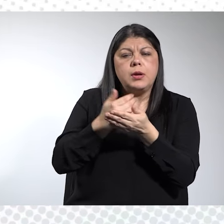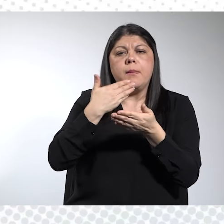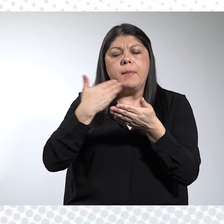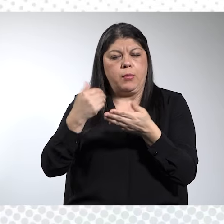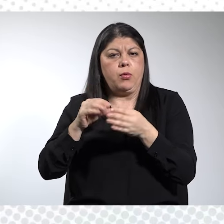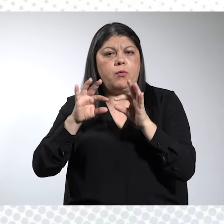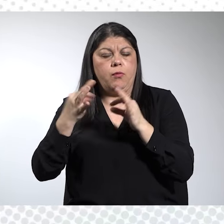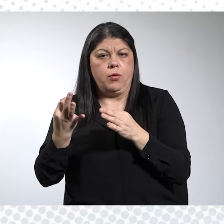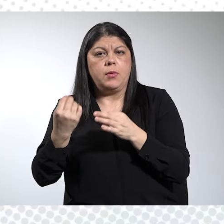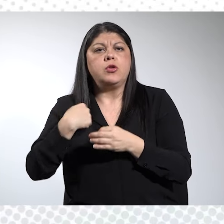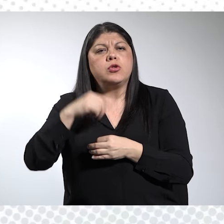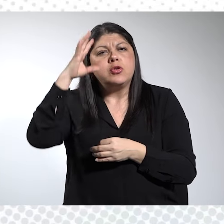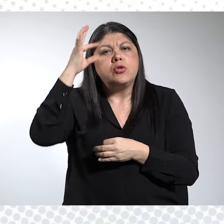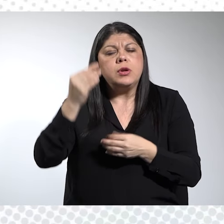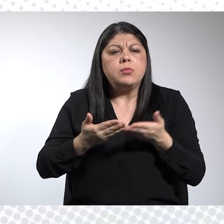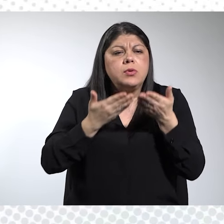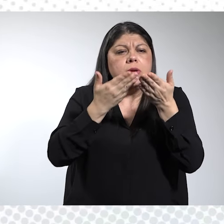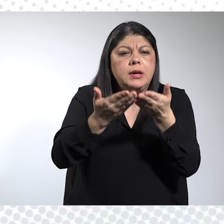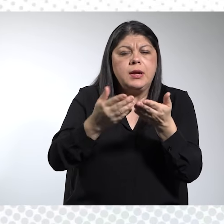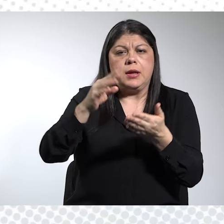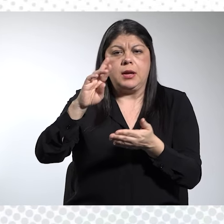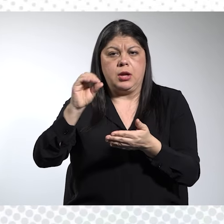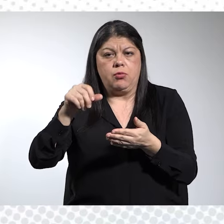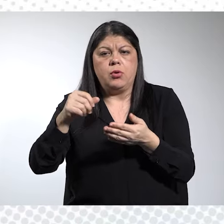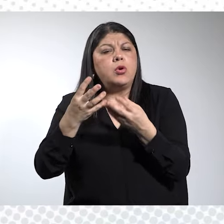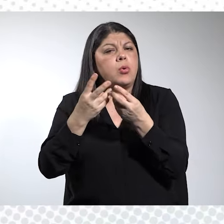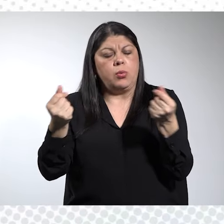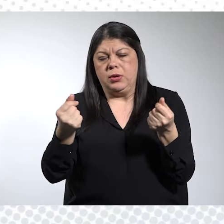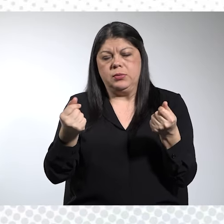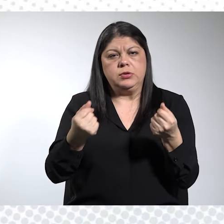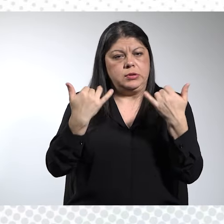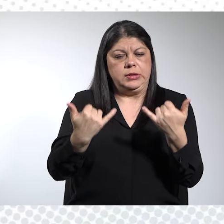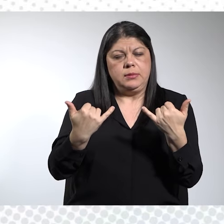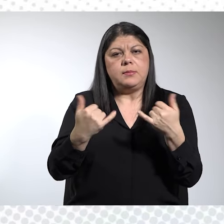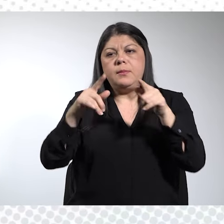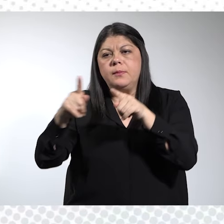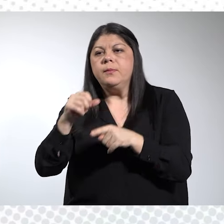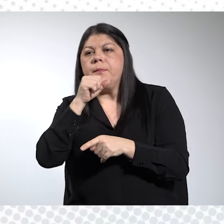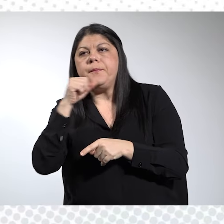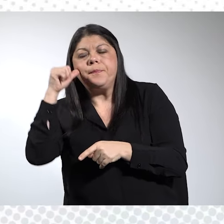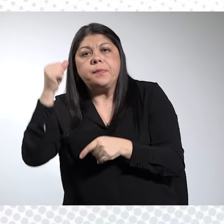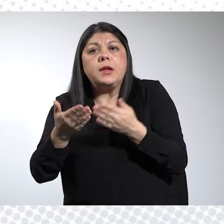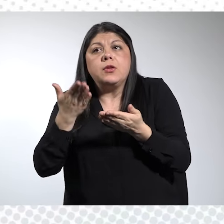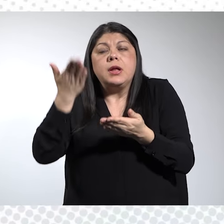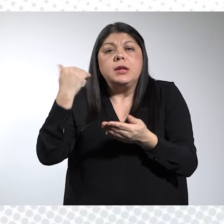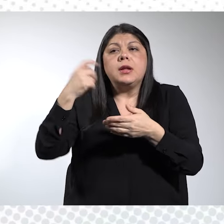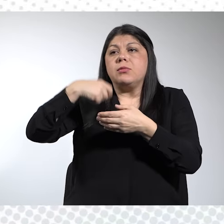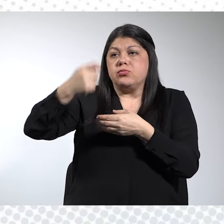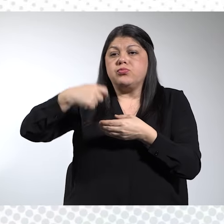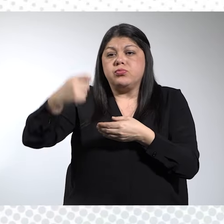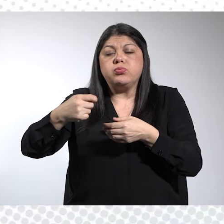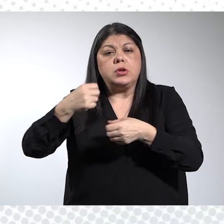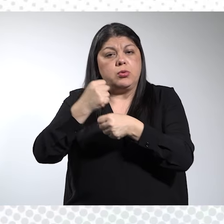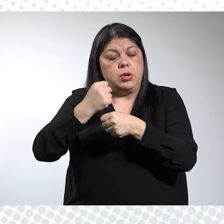forma eficiente. Creemos en que la devolución inmediata del ROP no es la respuesta a estas personas que pudieron eventualmente cotizar